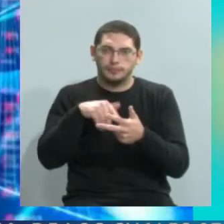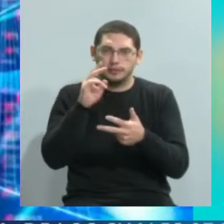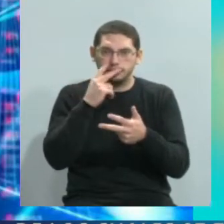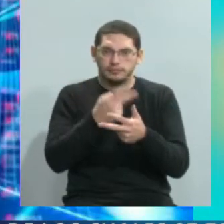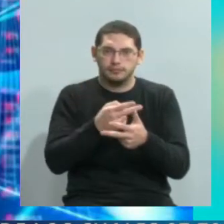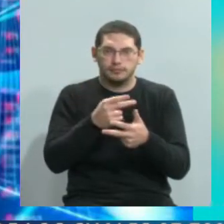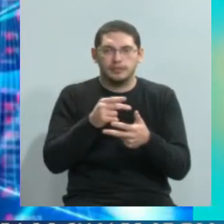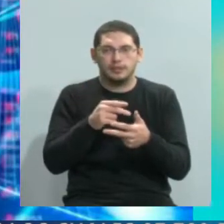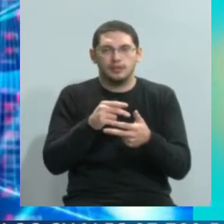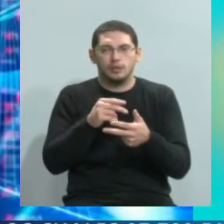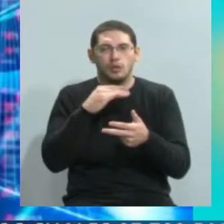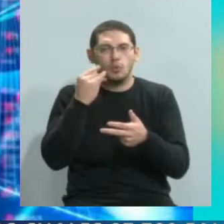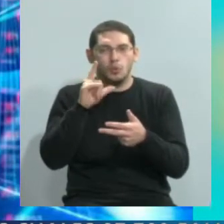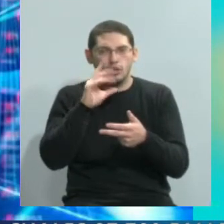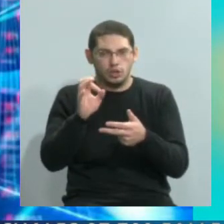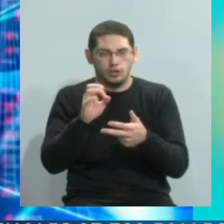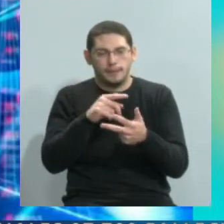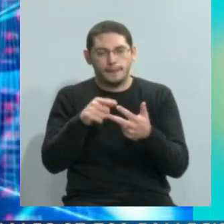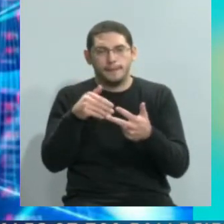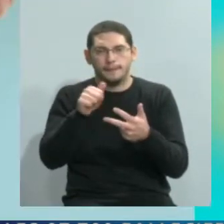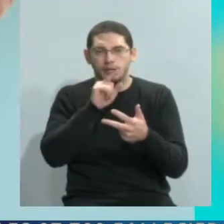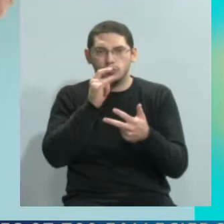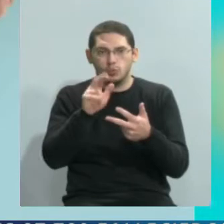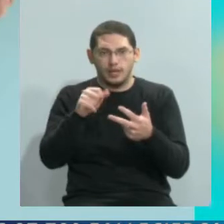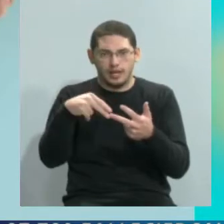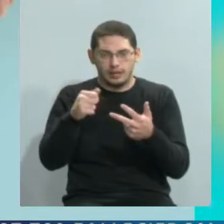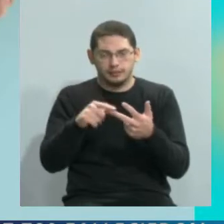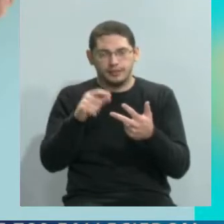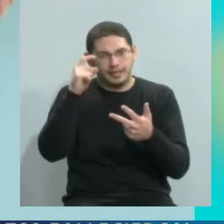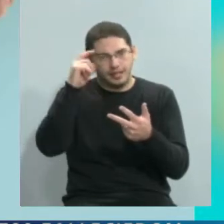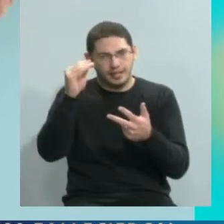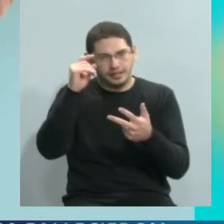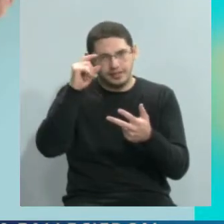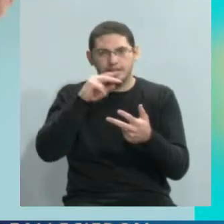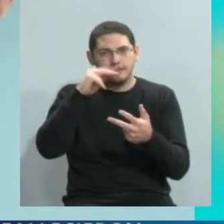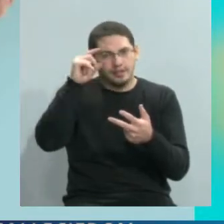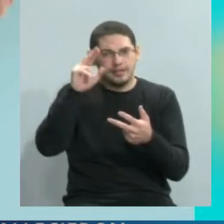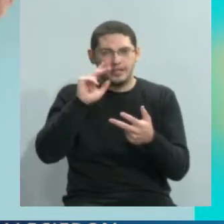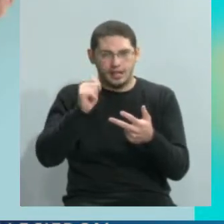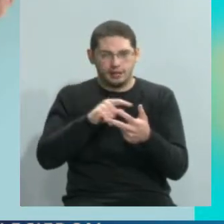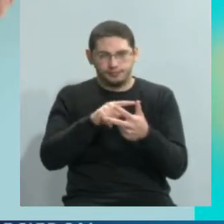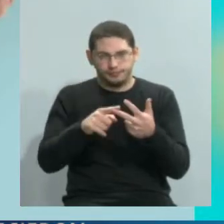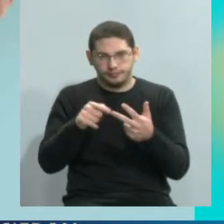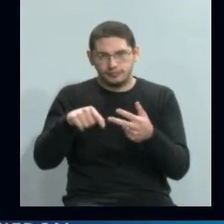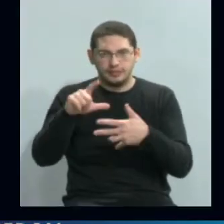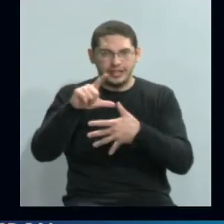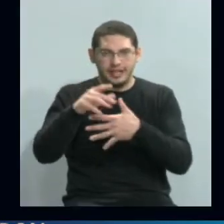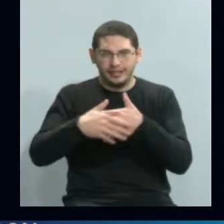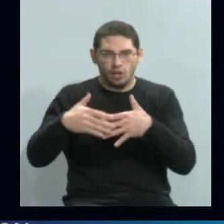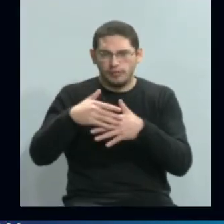Julio Laya, Maturana y Echeverría, que fueron los maestros del coaching, acá en Sudamérica y